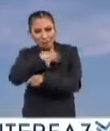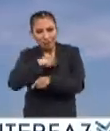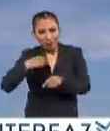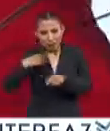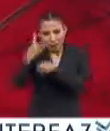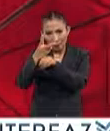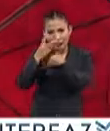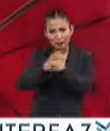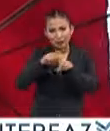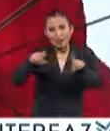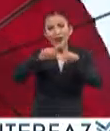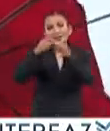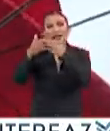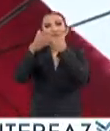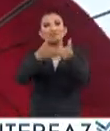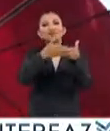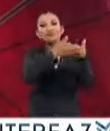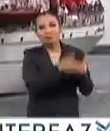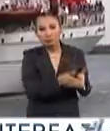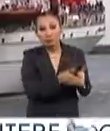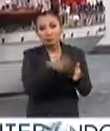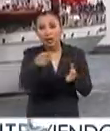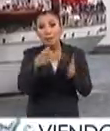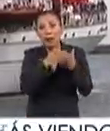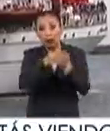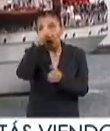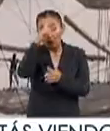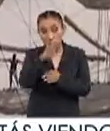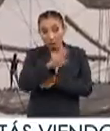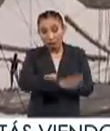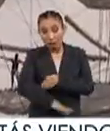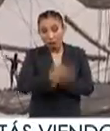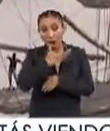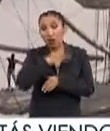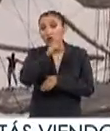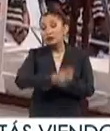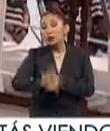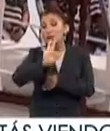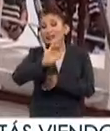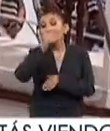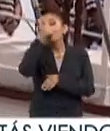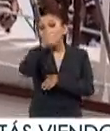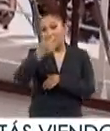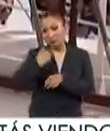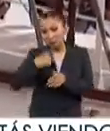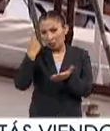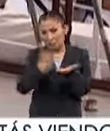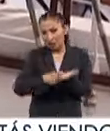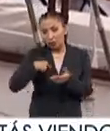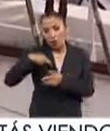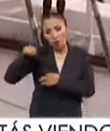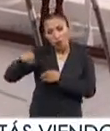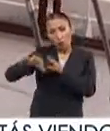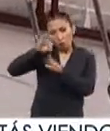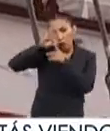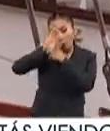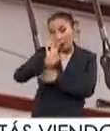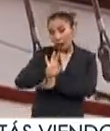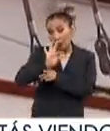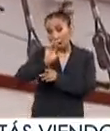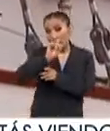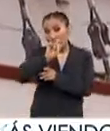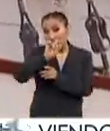integrantes invitados de las diferentes embarcaciones. El barco mexicano contó con 246 tripulantes, entre los que destacan